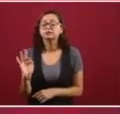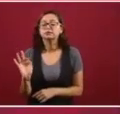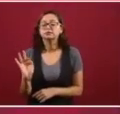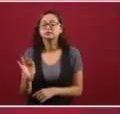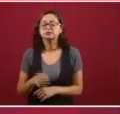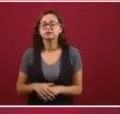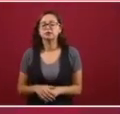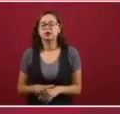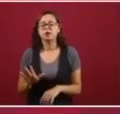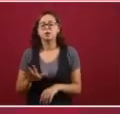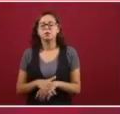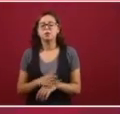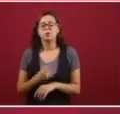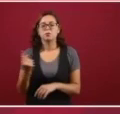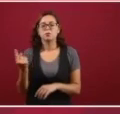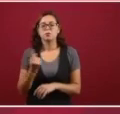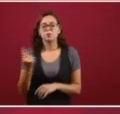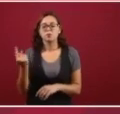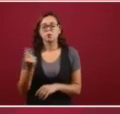es un